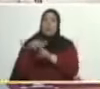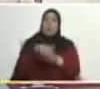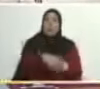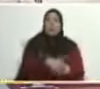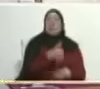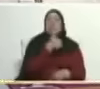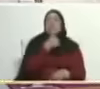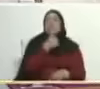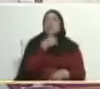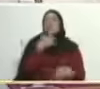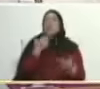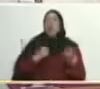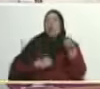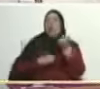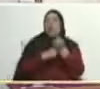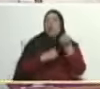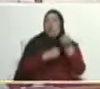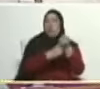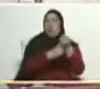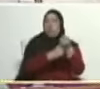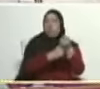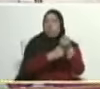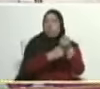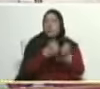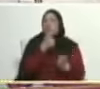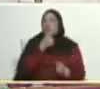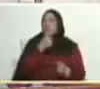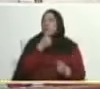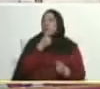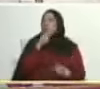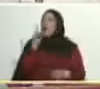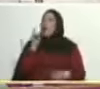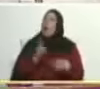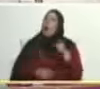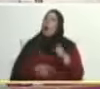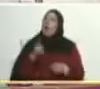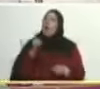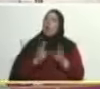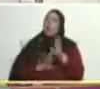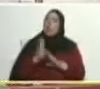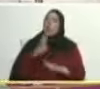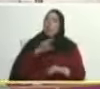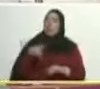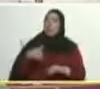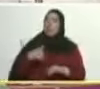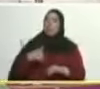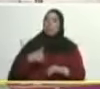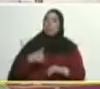quién? No les quede duda. Porque a veces los progresismos de América Latina